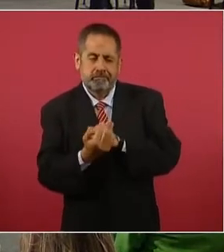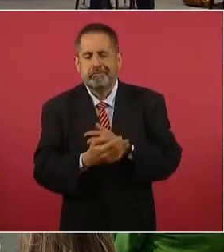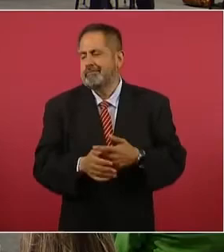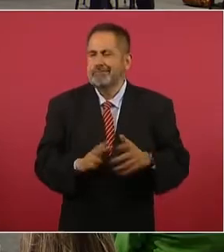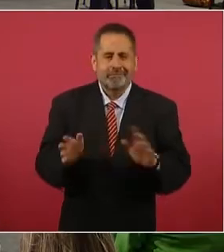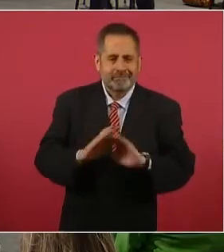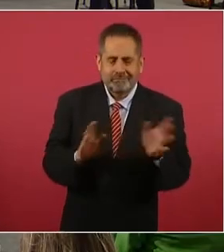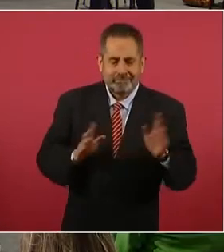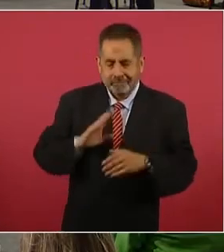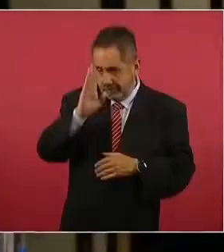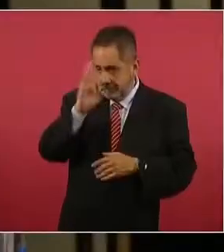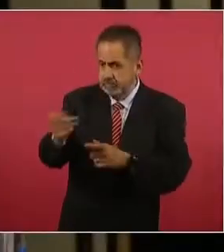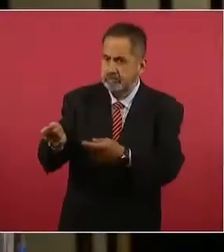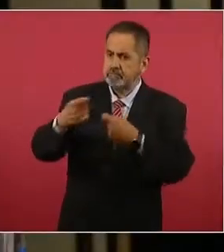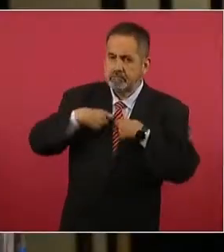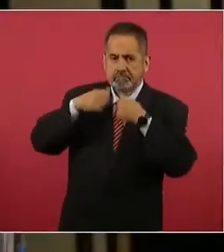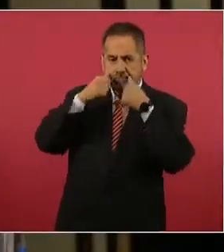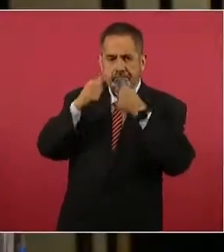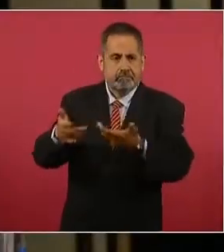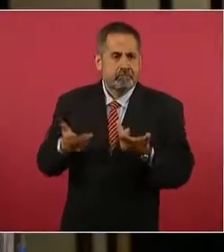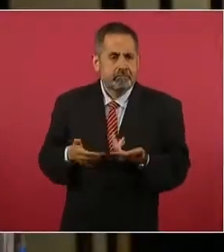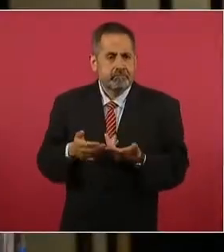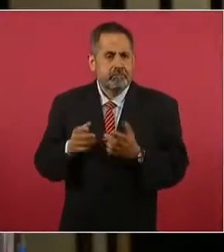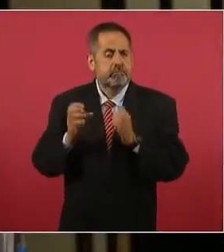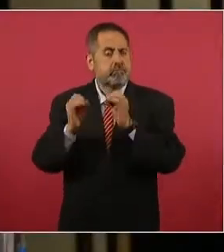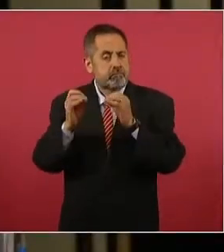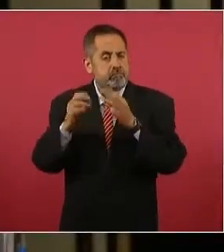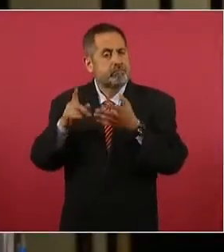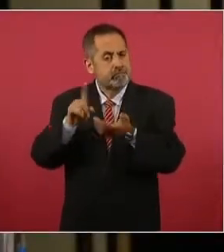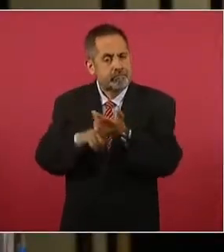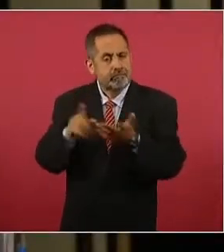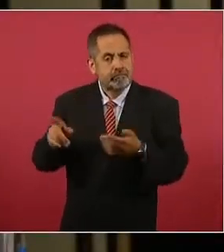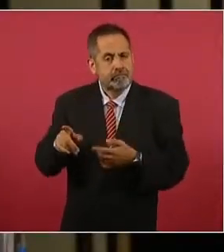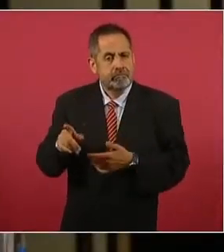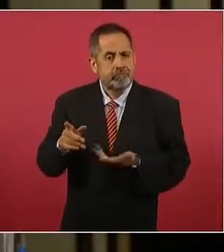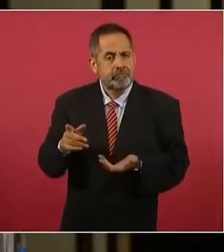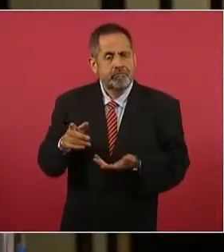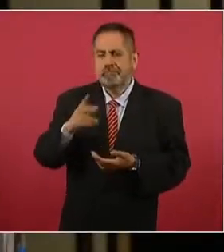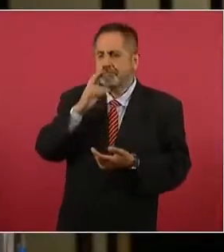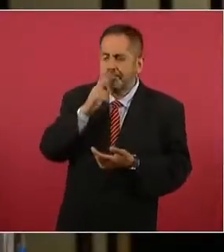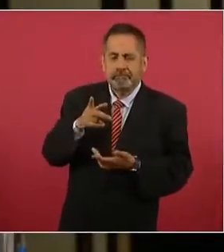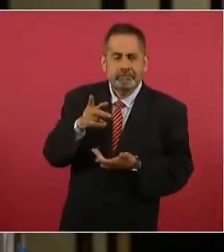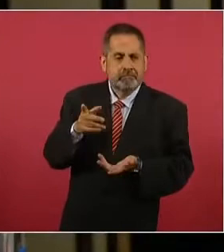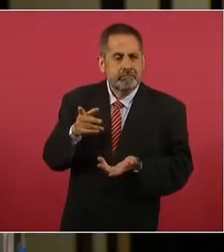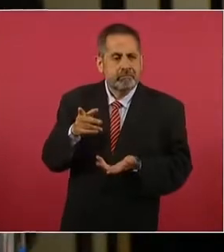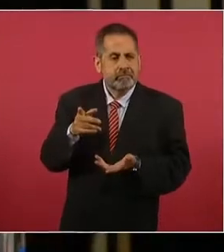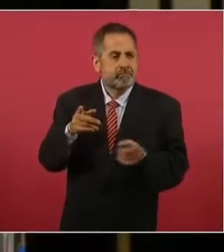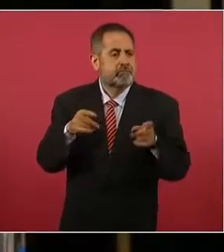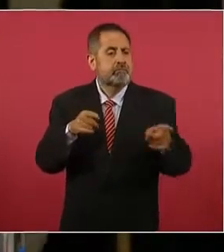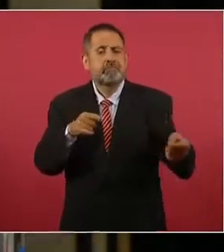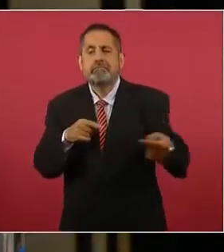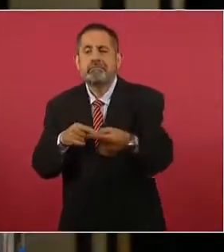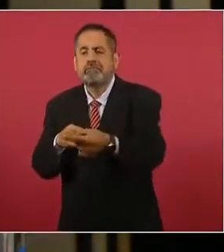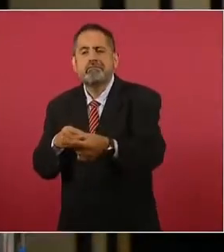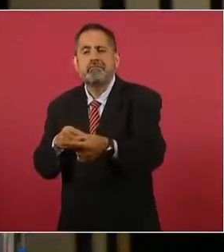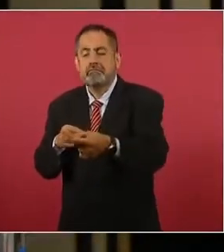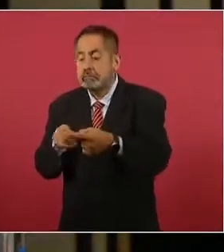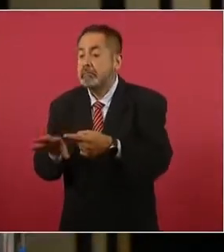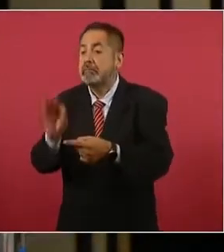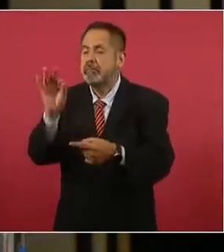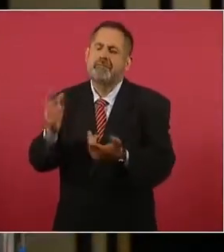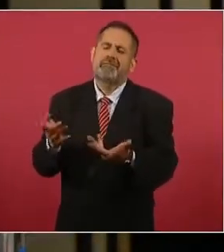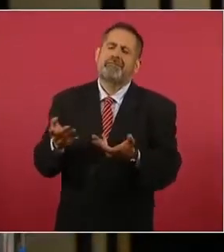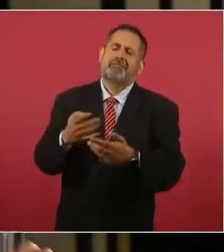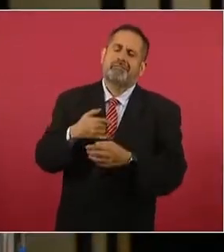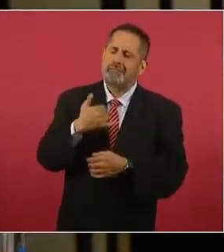estos acuden con los trabajadores que están en las oficinas, pues entonces sí aparecen los archivos, sí aparece todo ese proceso y es cuando